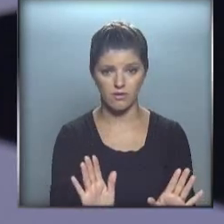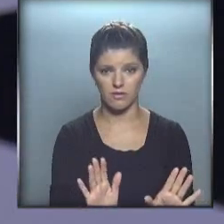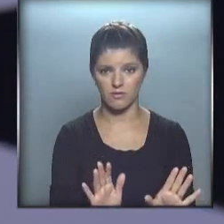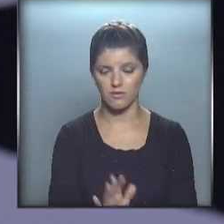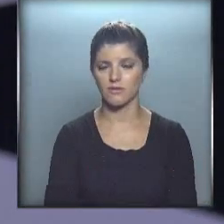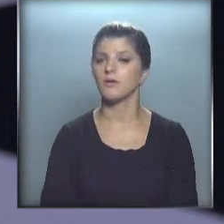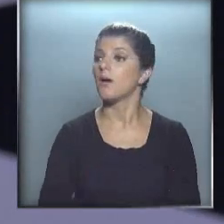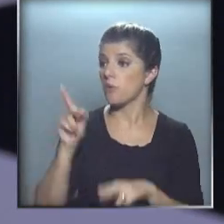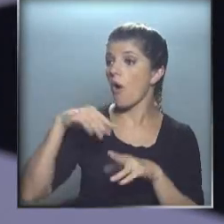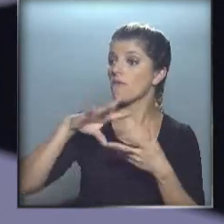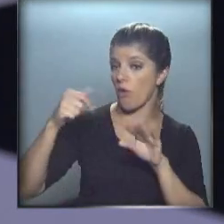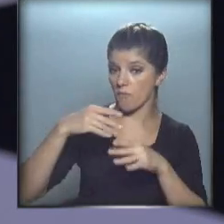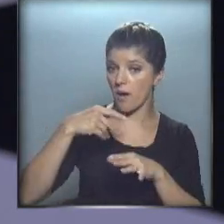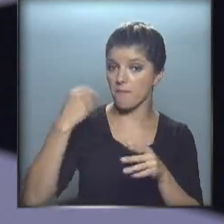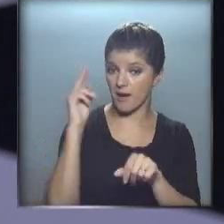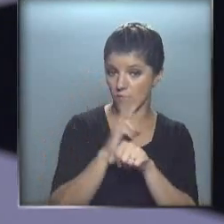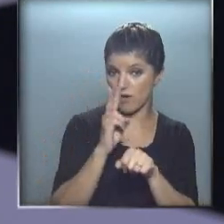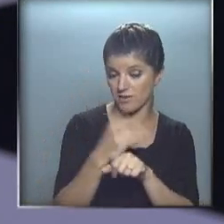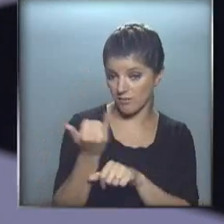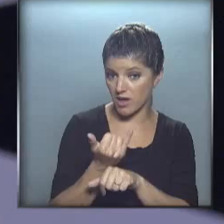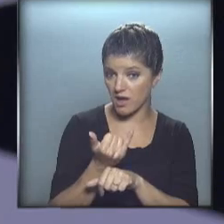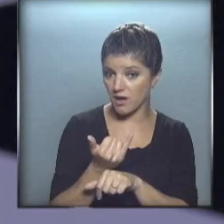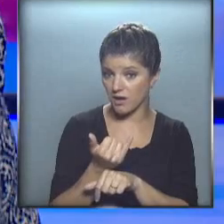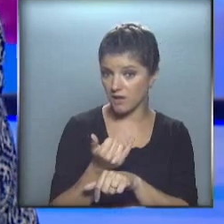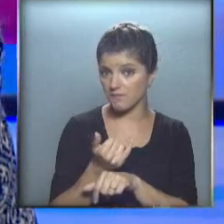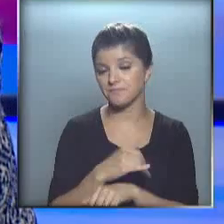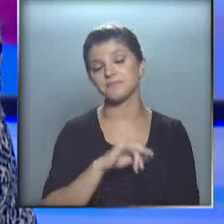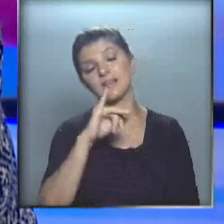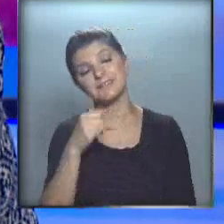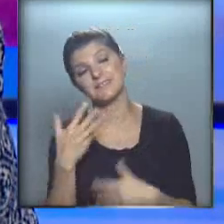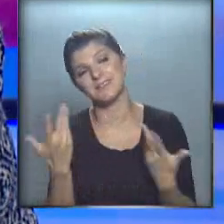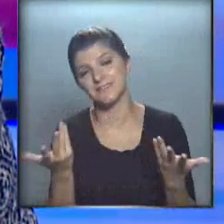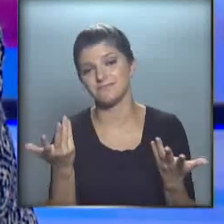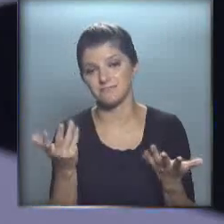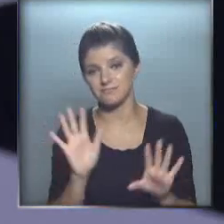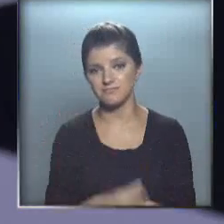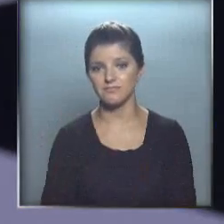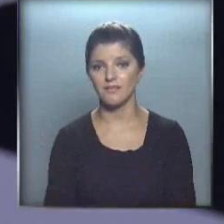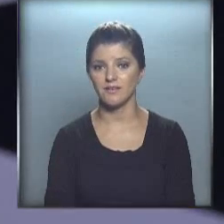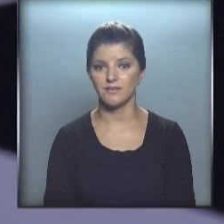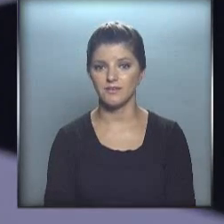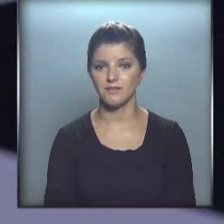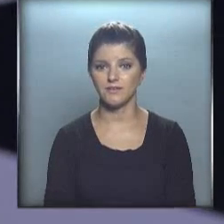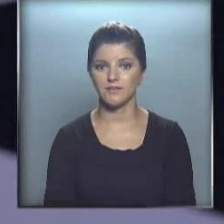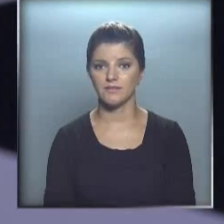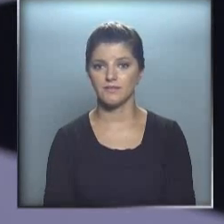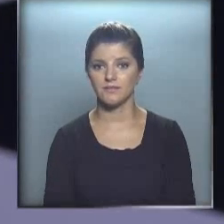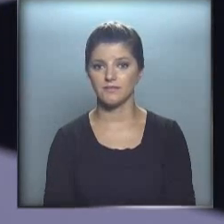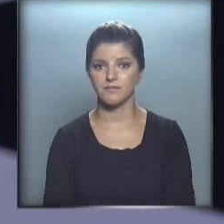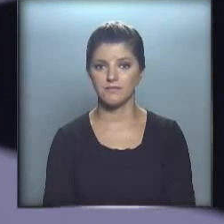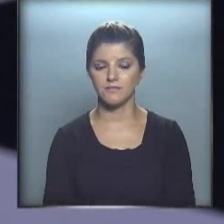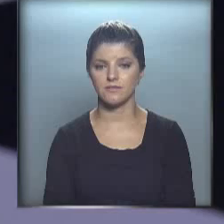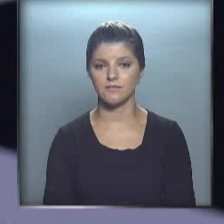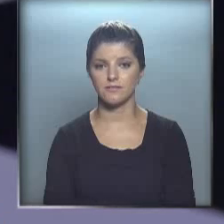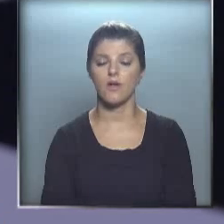daban herramientas para defenderte? Sí, o sea, a ver, una parte clara, ¿no?